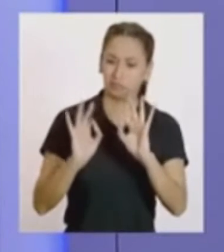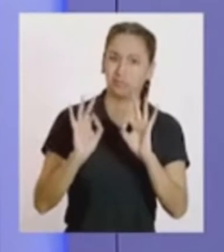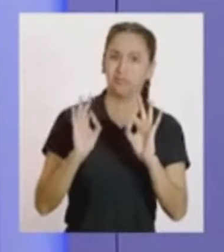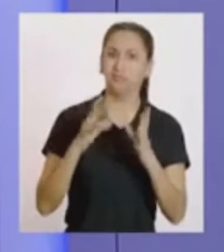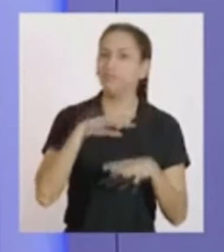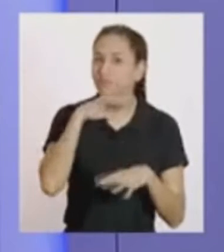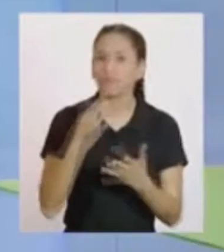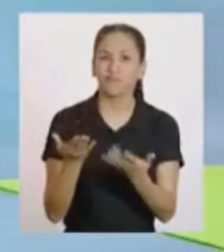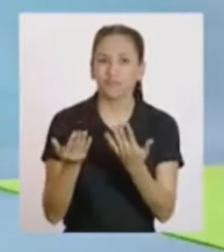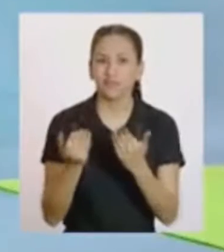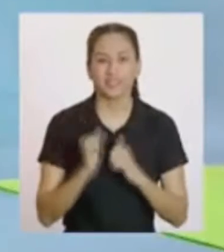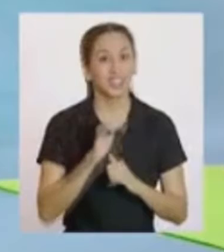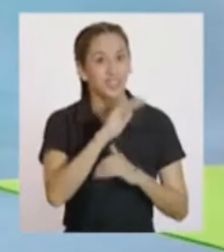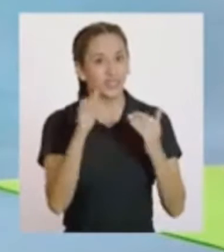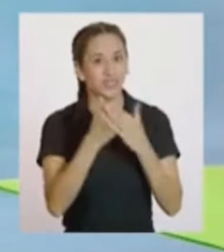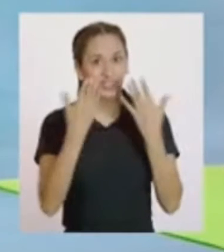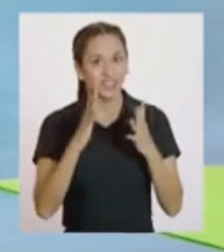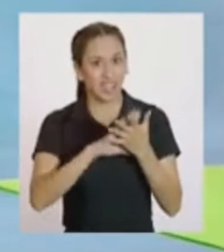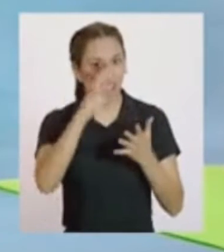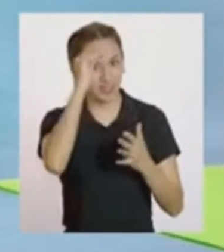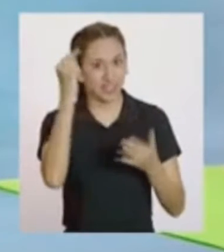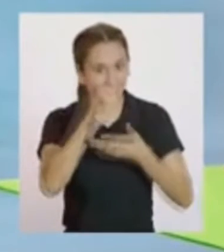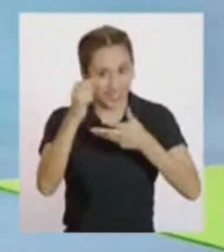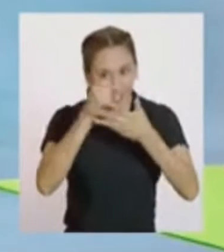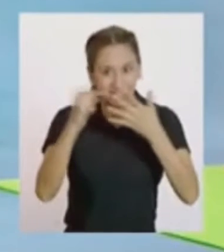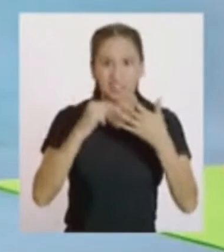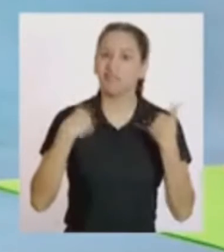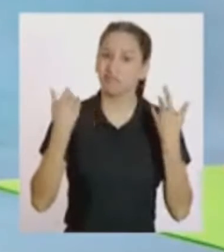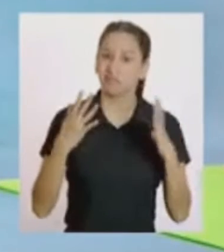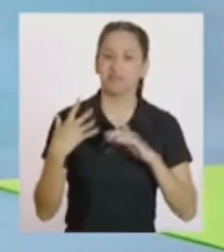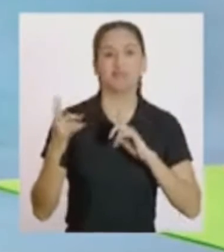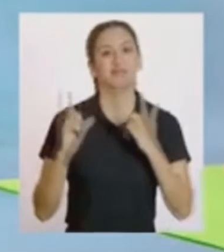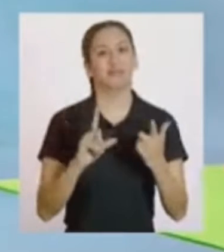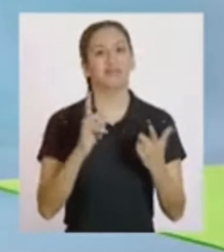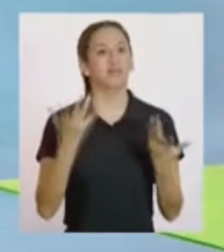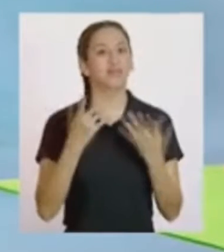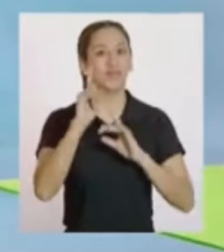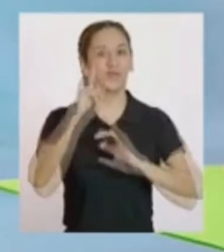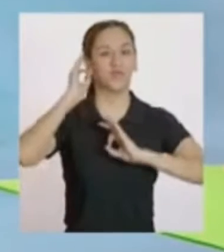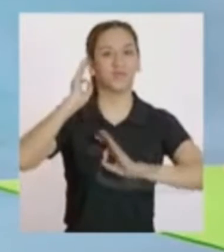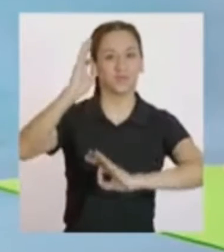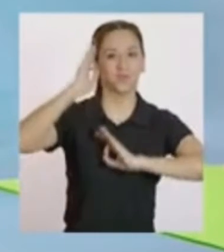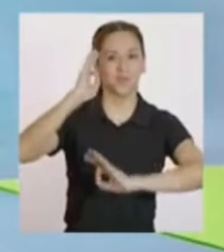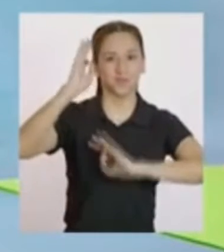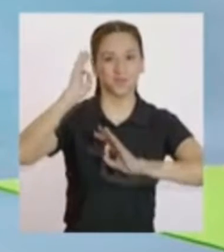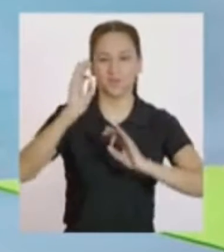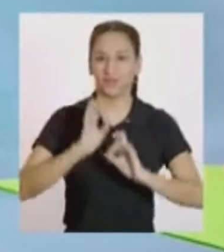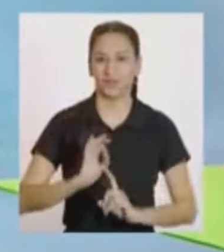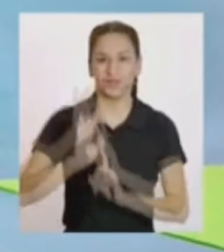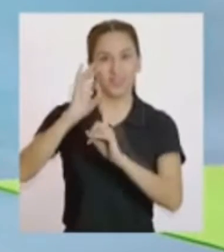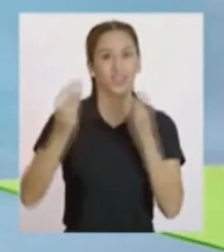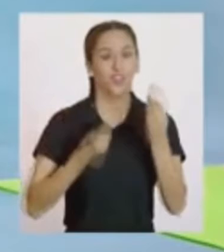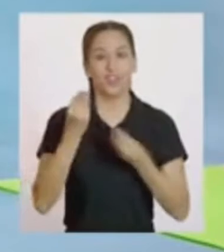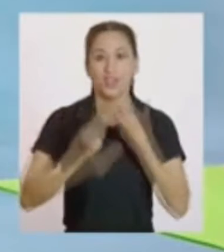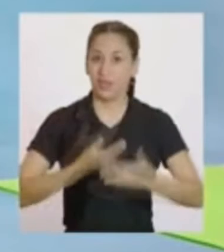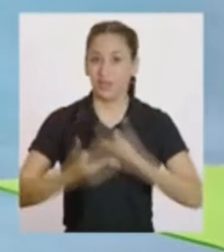Tocino! Cuéntanos. Con todo lo que hemos aprendido estas semanas, creo que estoy listo para dar una conferencia magistral